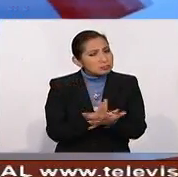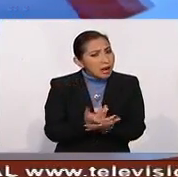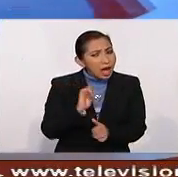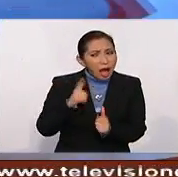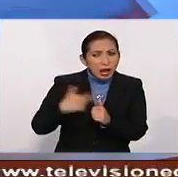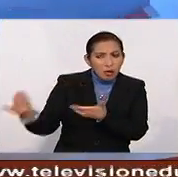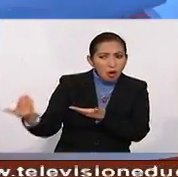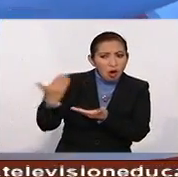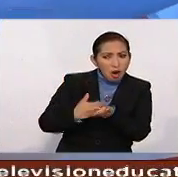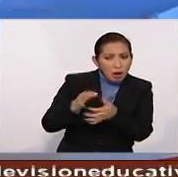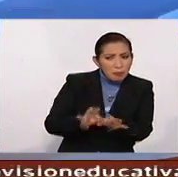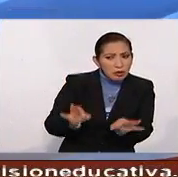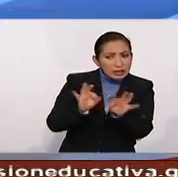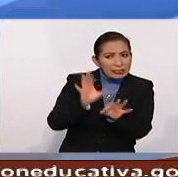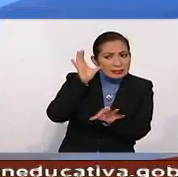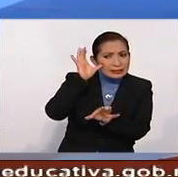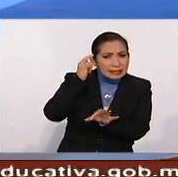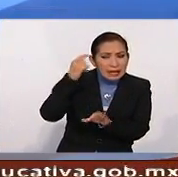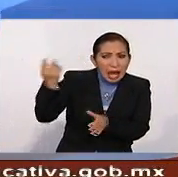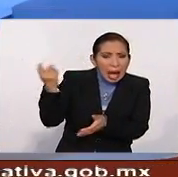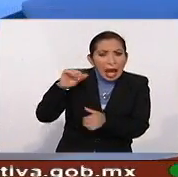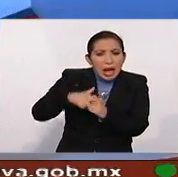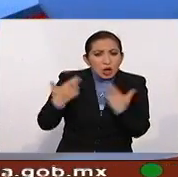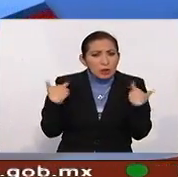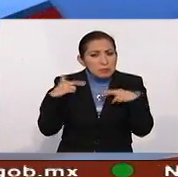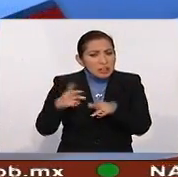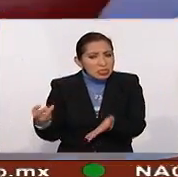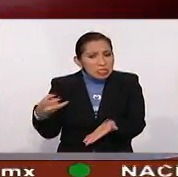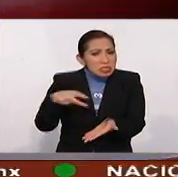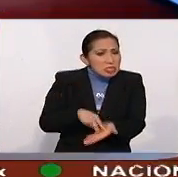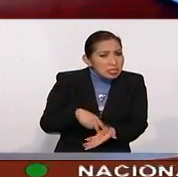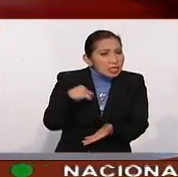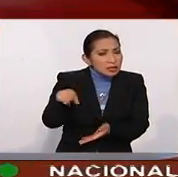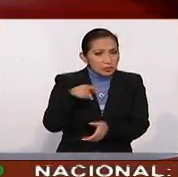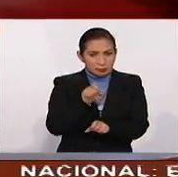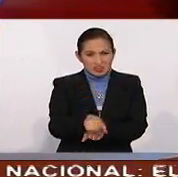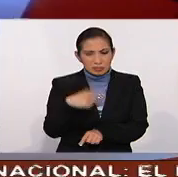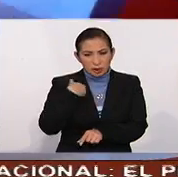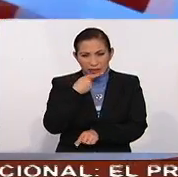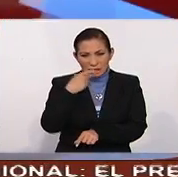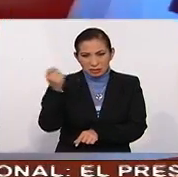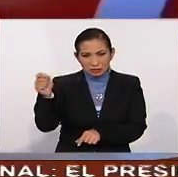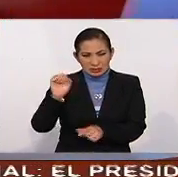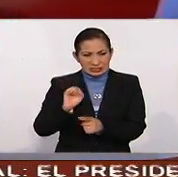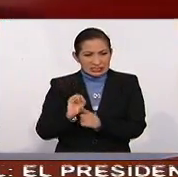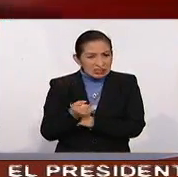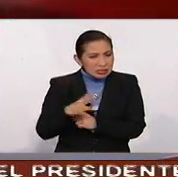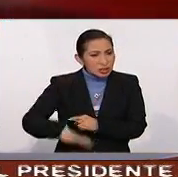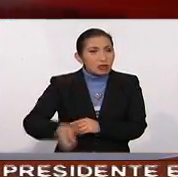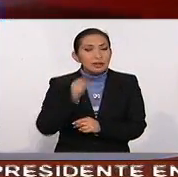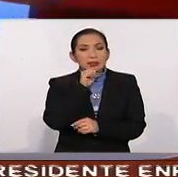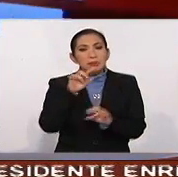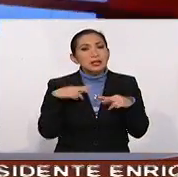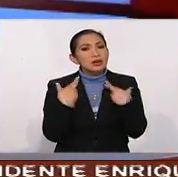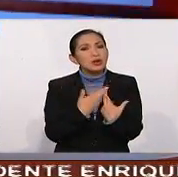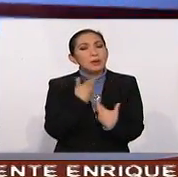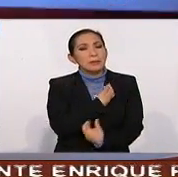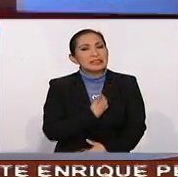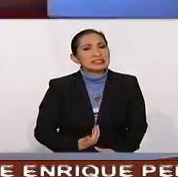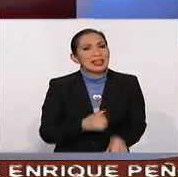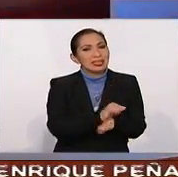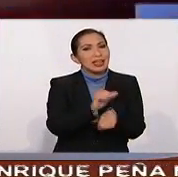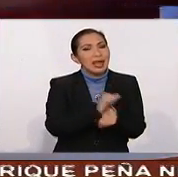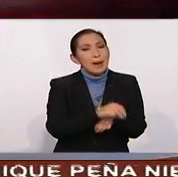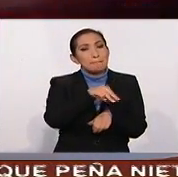algún funcionario chino o empresarios que puedan hablar un poco sobre esto que estabas comentando previamente, y sobre la reunión del presidente de